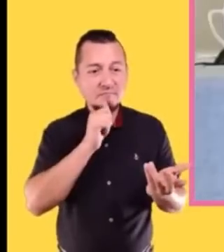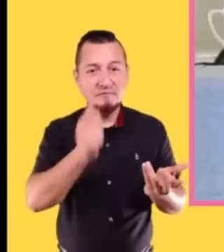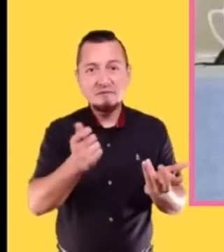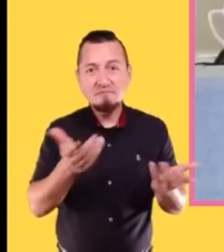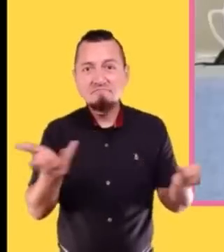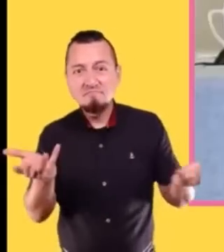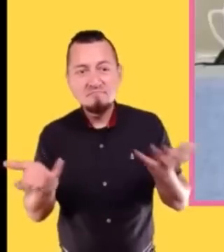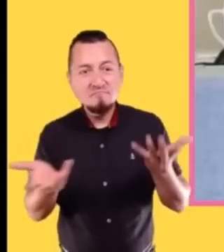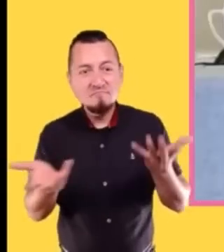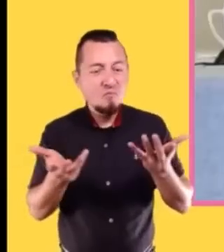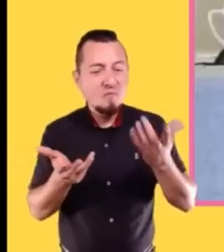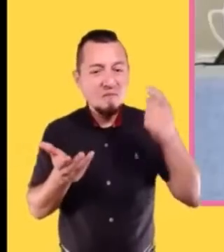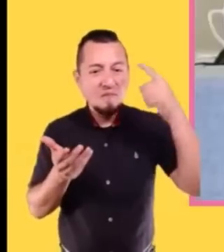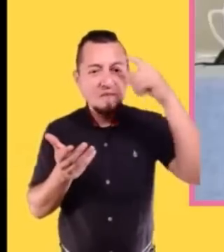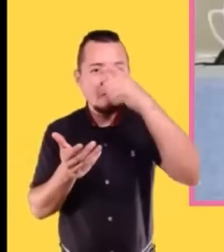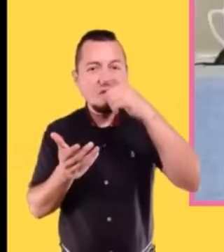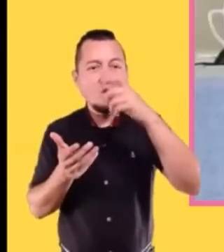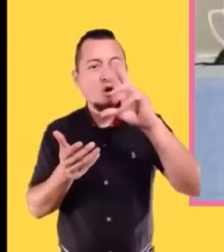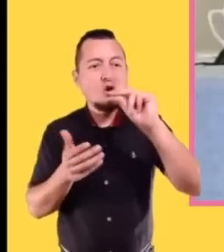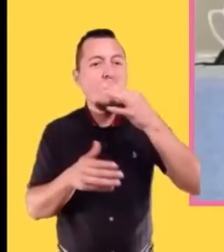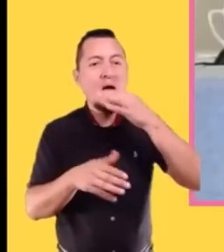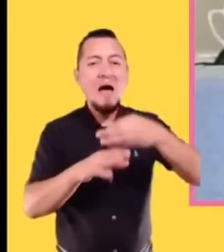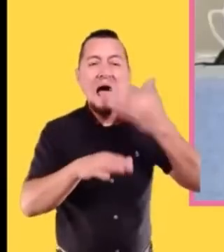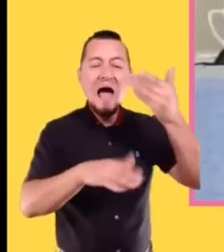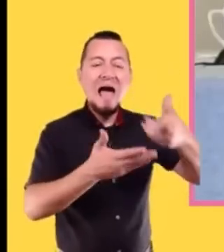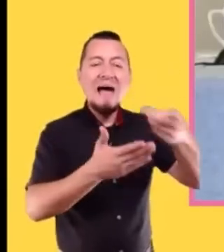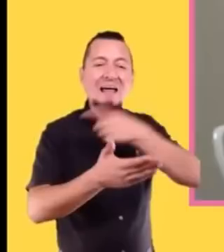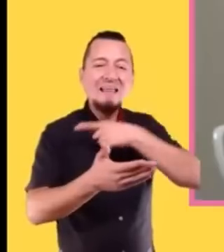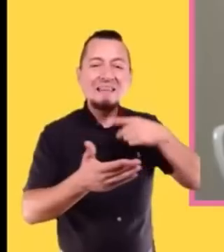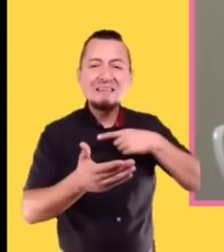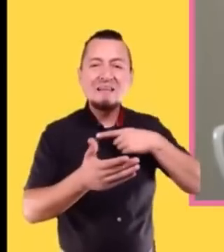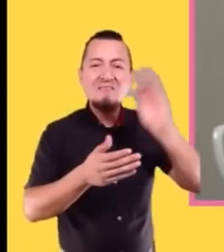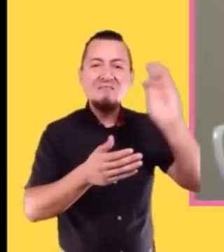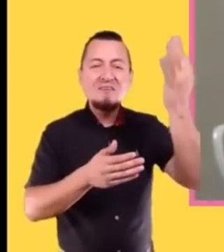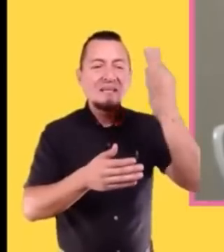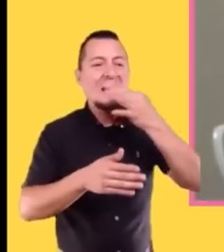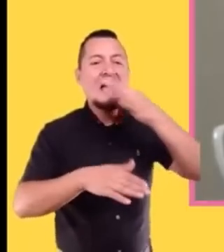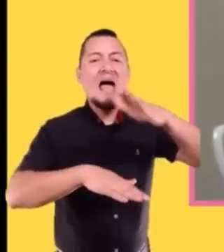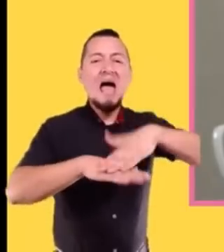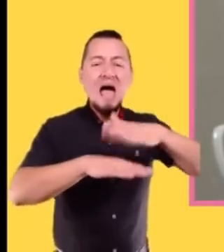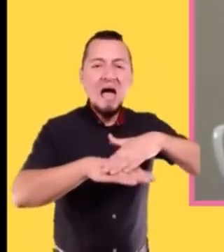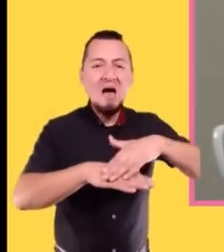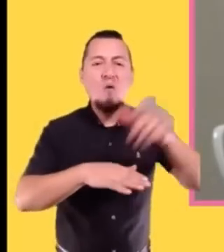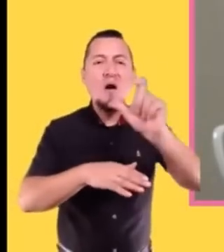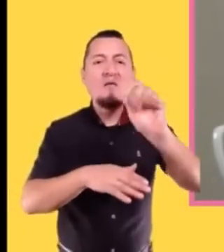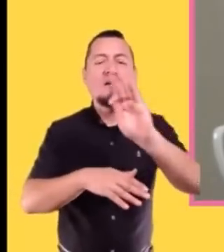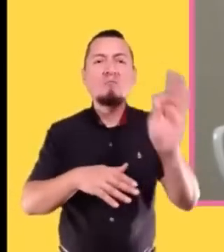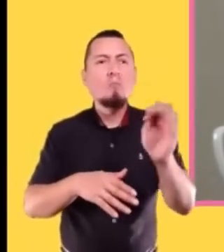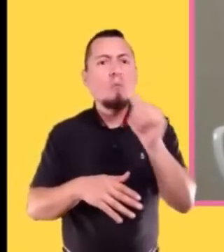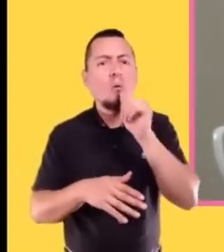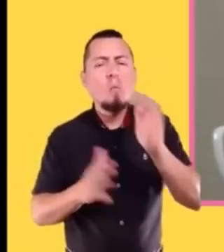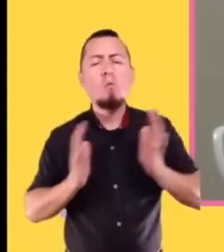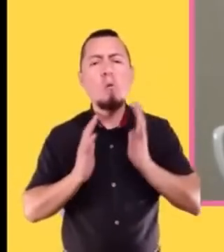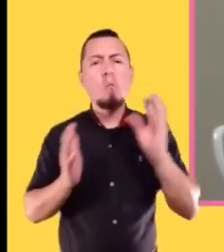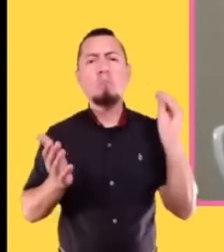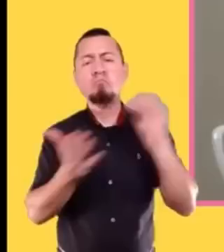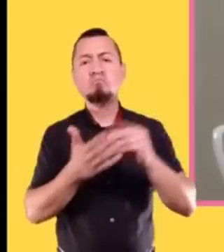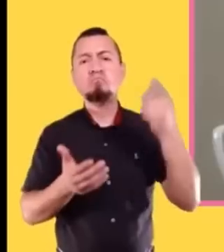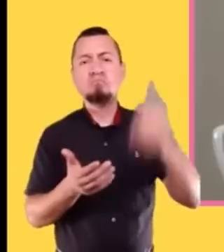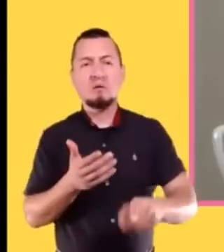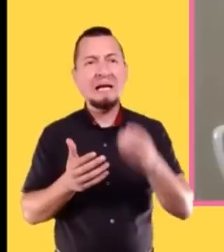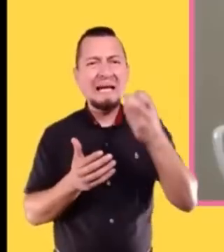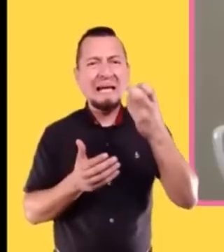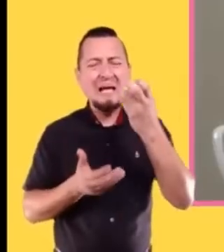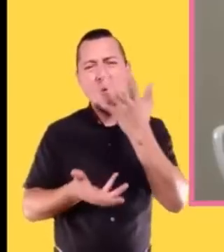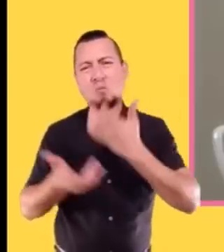difícil entender o adelantar qué vaya a suceder en términos de tiempo. Sin embargo, pues asumimos o creemos que tiene